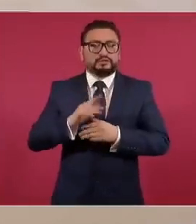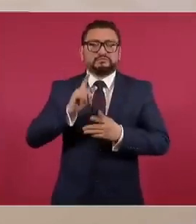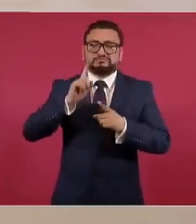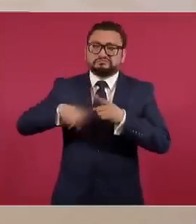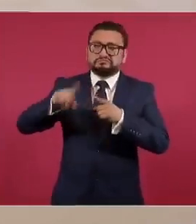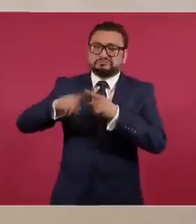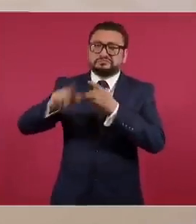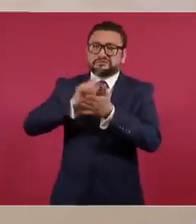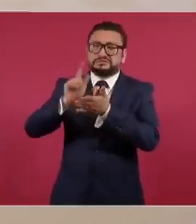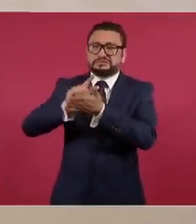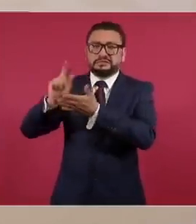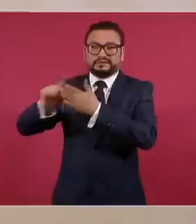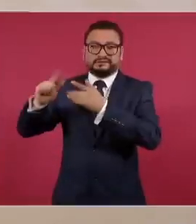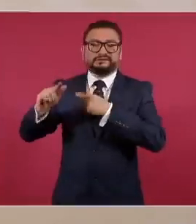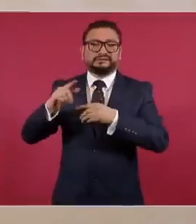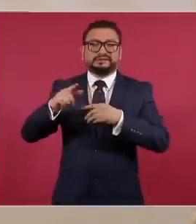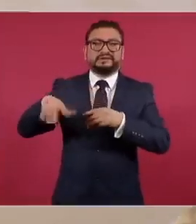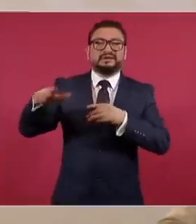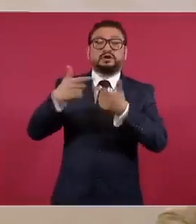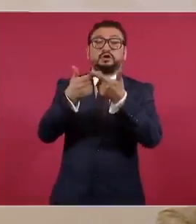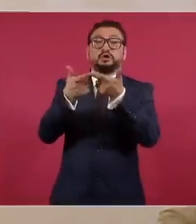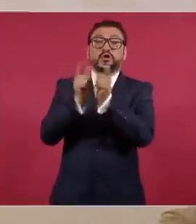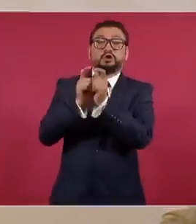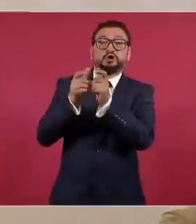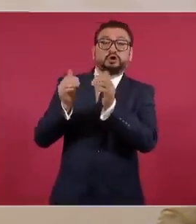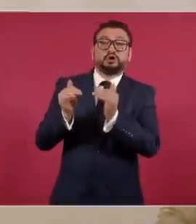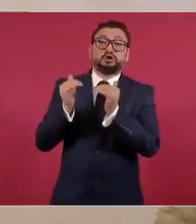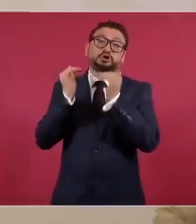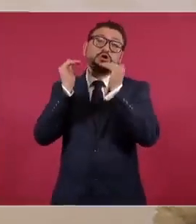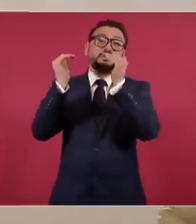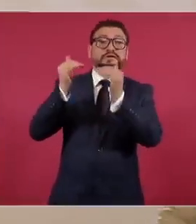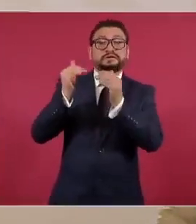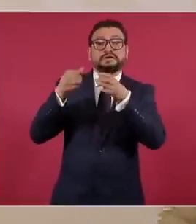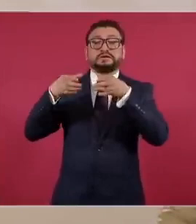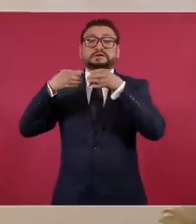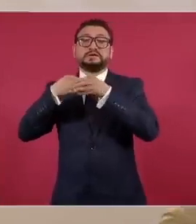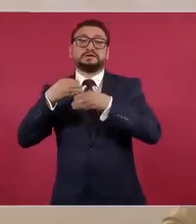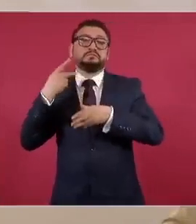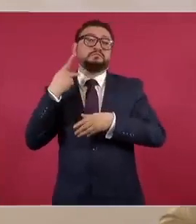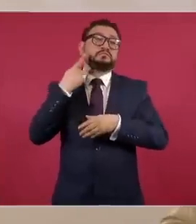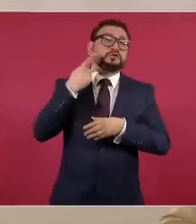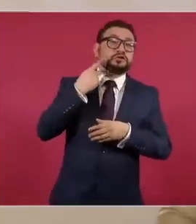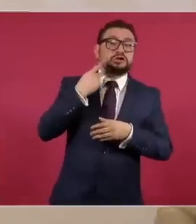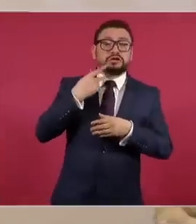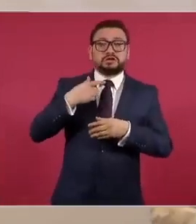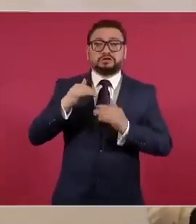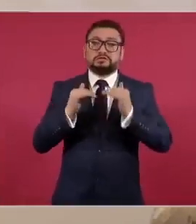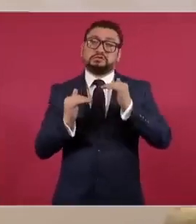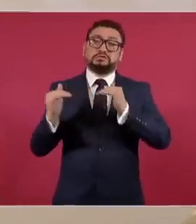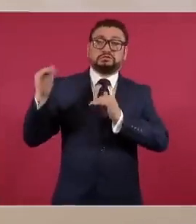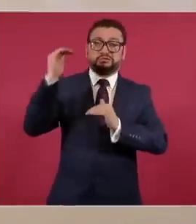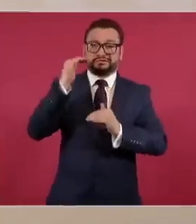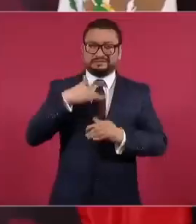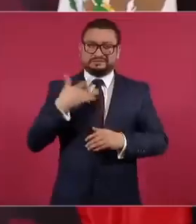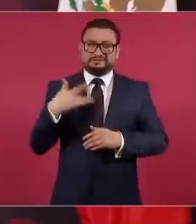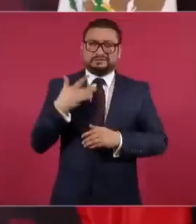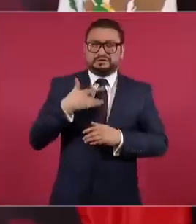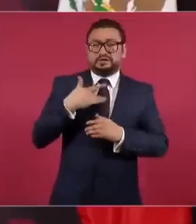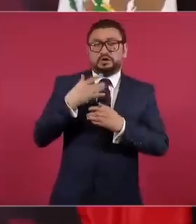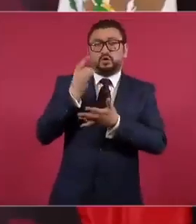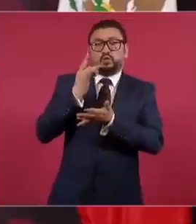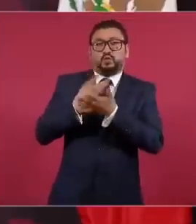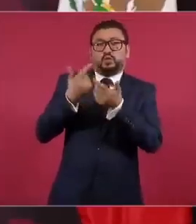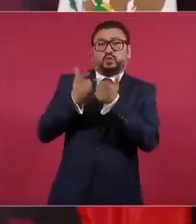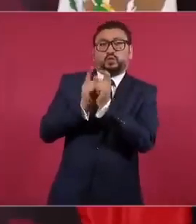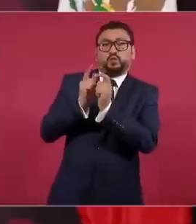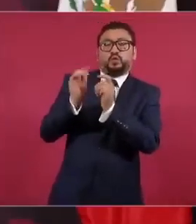que se termine con el elitismo, con la idea de que la política es asunto de los políticos,